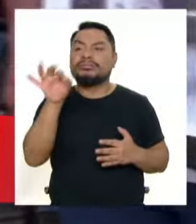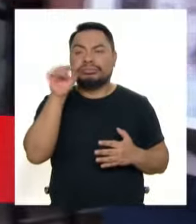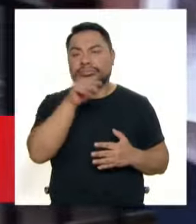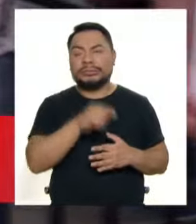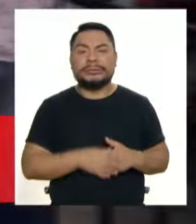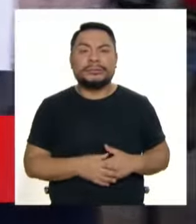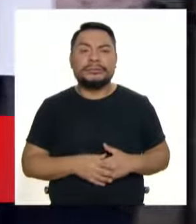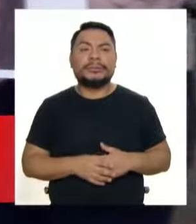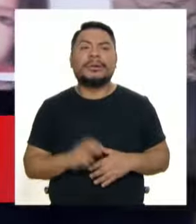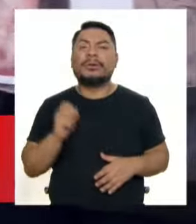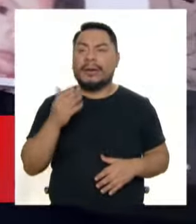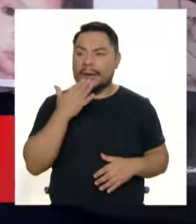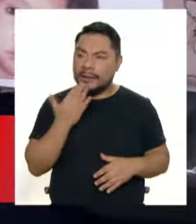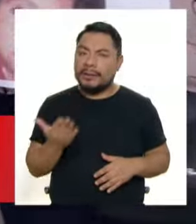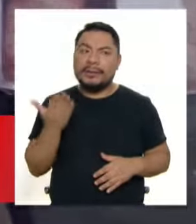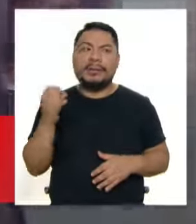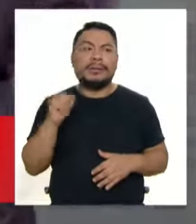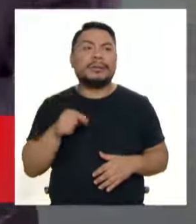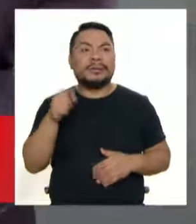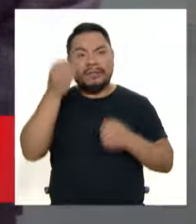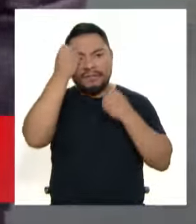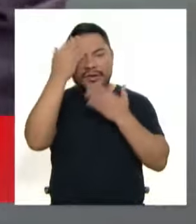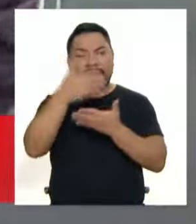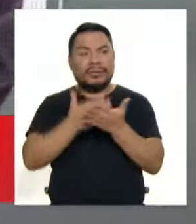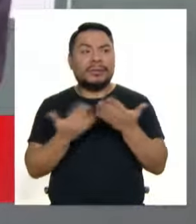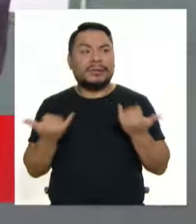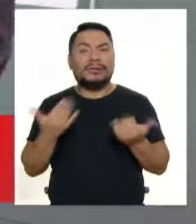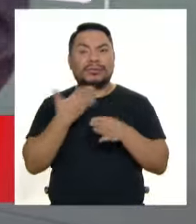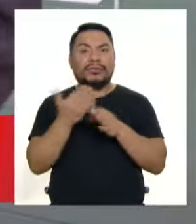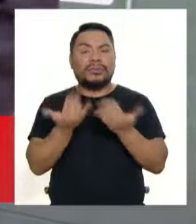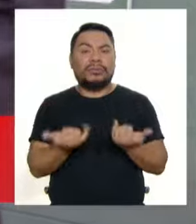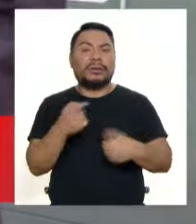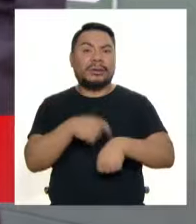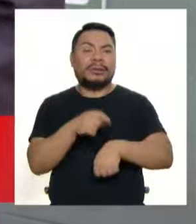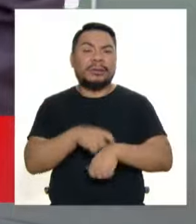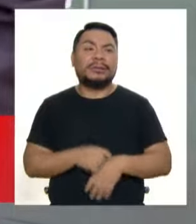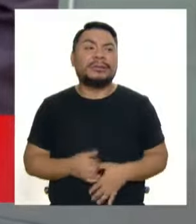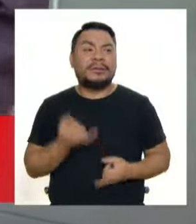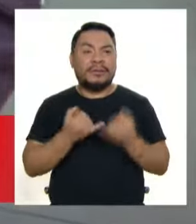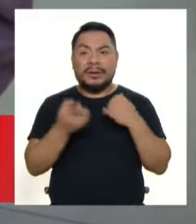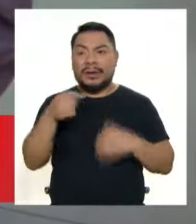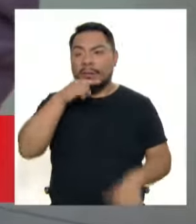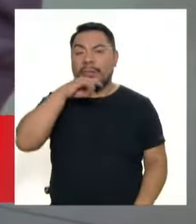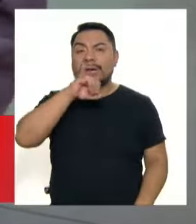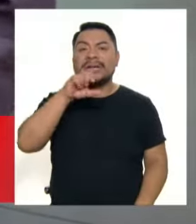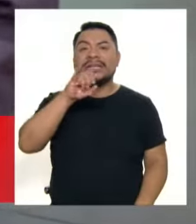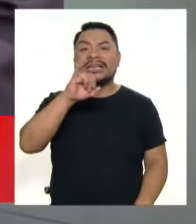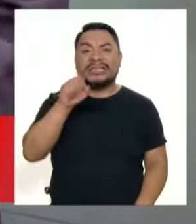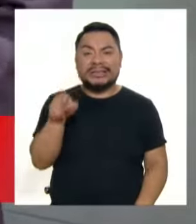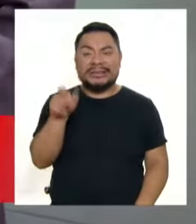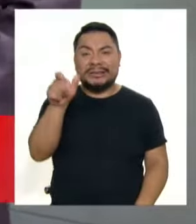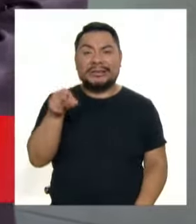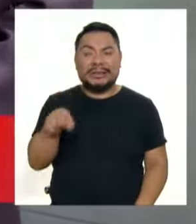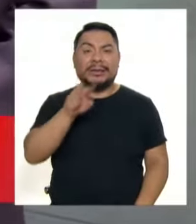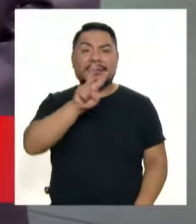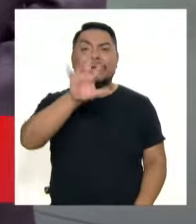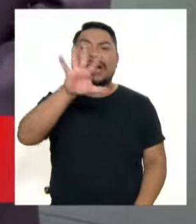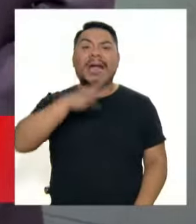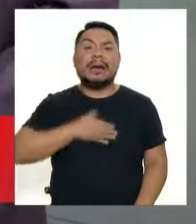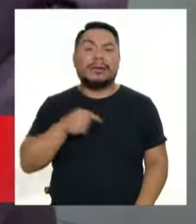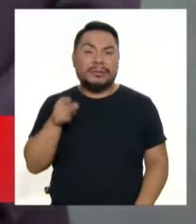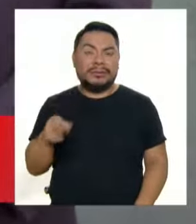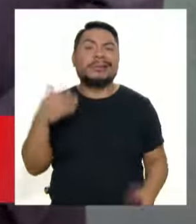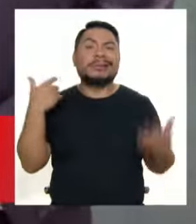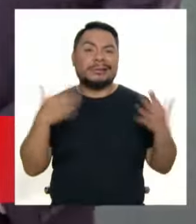disponga. Muy bien, muchas gracias. Entonces, parte de la información que tenemos para compartir a esta hora, finalmente, Yetzi Vanessa Aguirre Villarreal, de 25